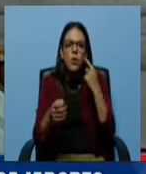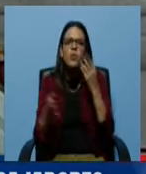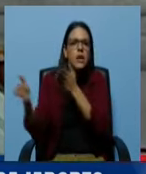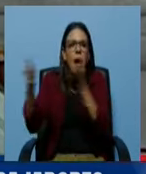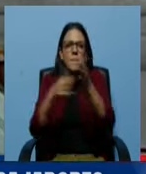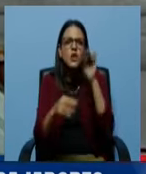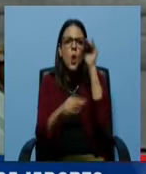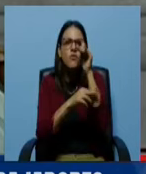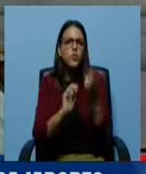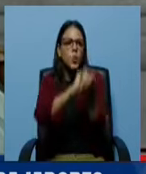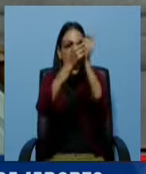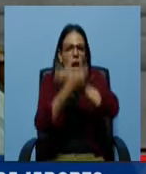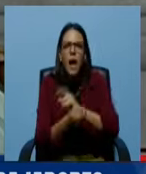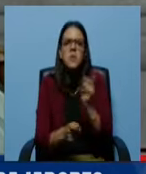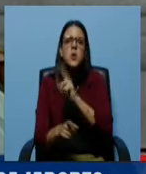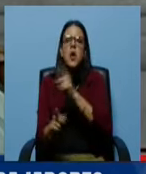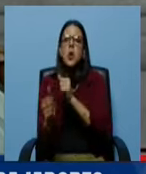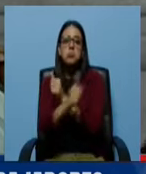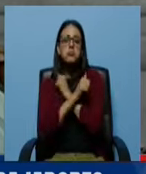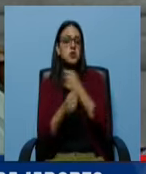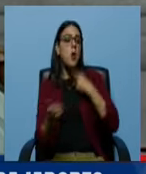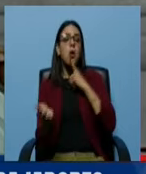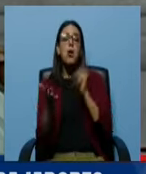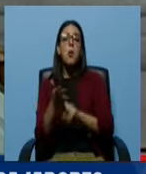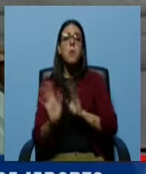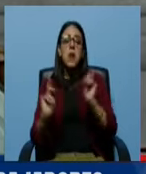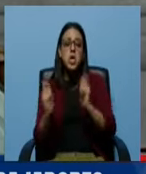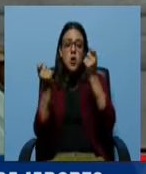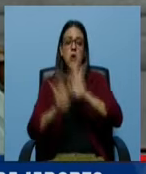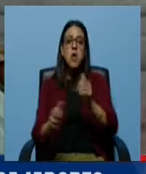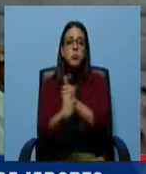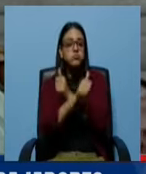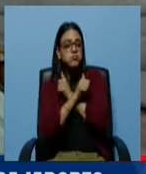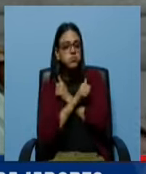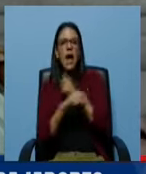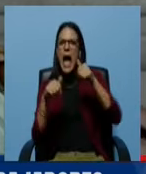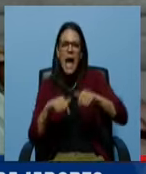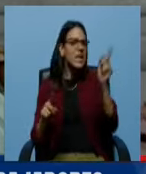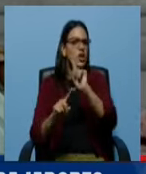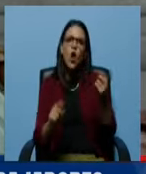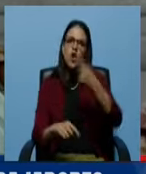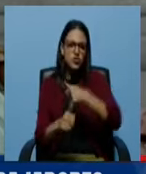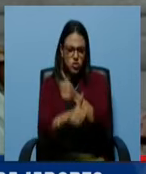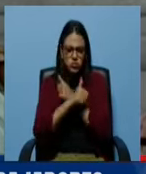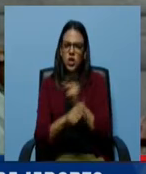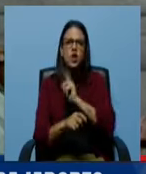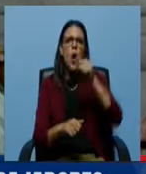cambios, nuevas transformaciones. Nosotros nos planteamos grandes cambios en Venezuela, en esta etapa.